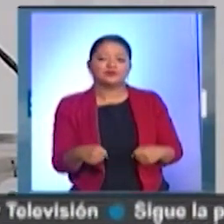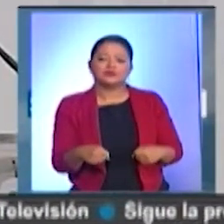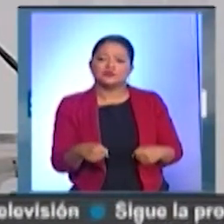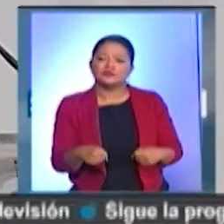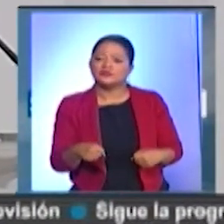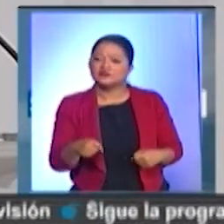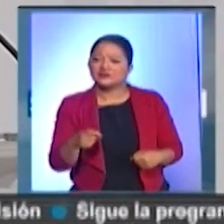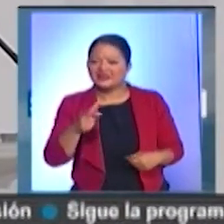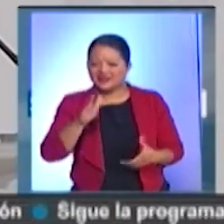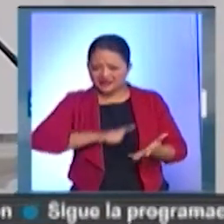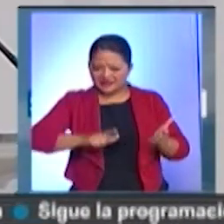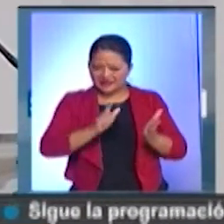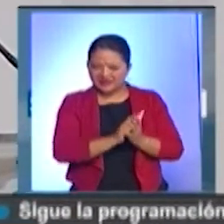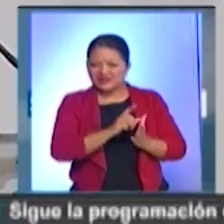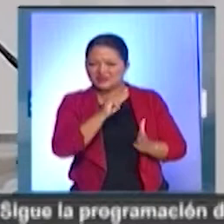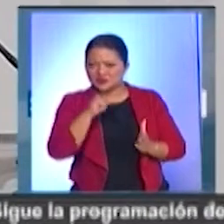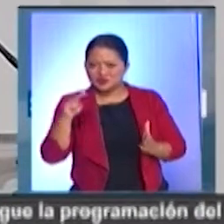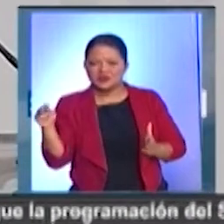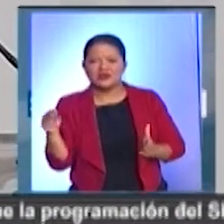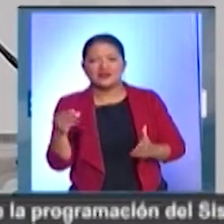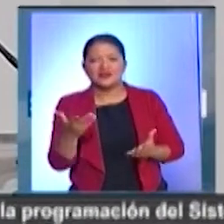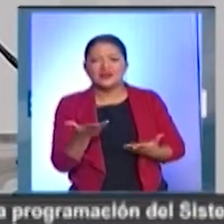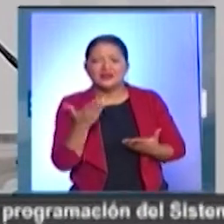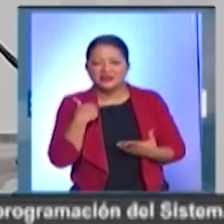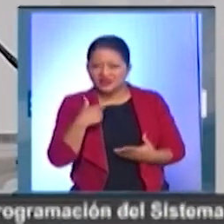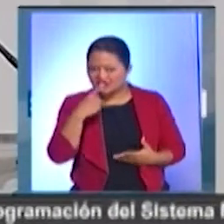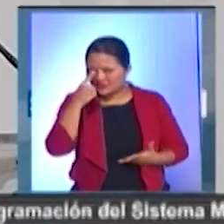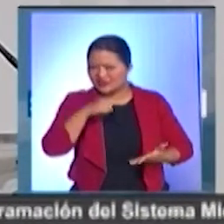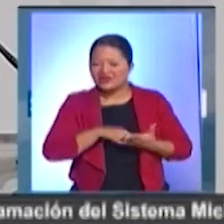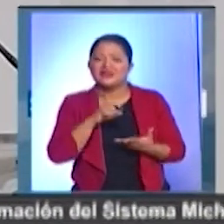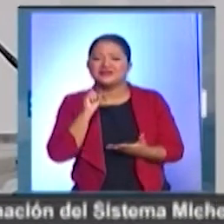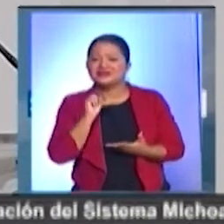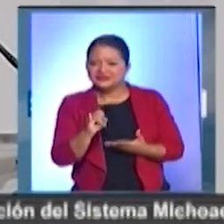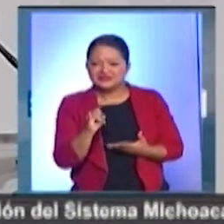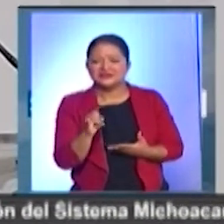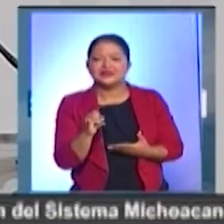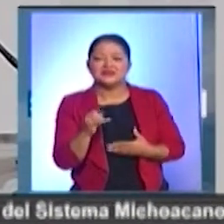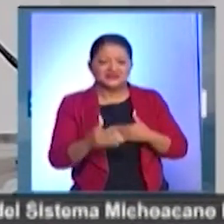más allá también en todos los sistemas